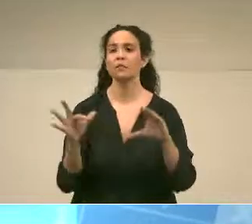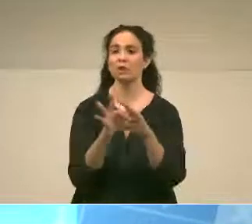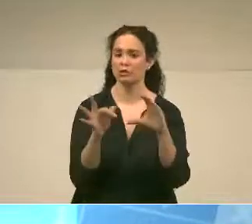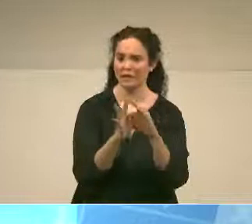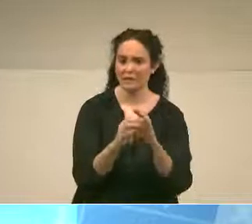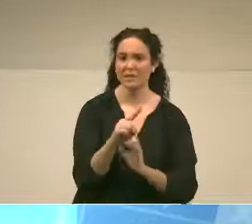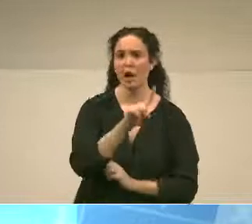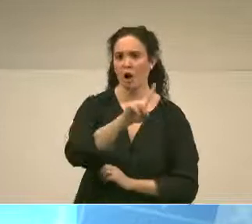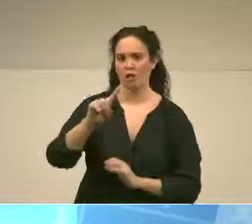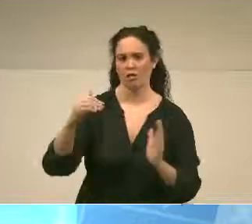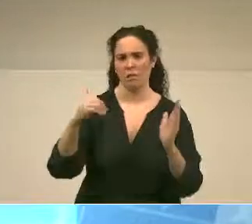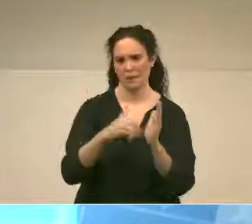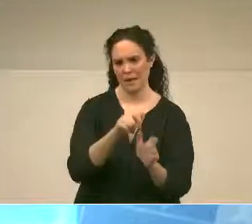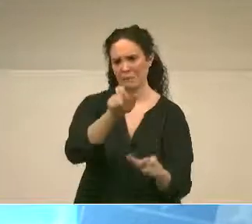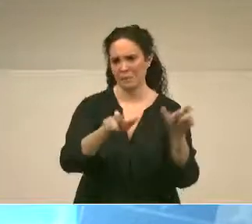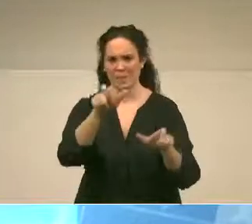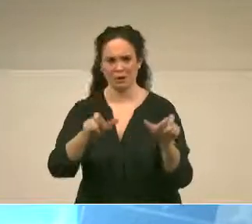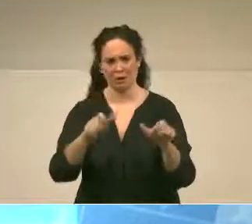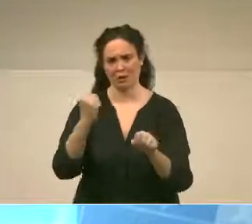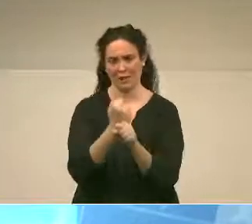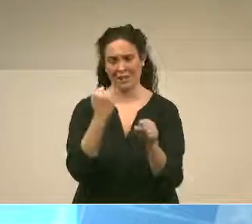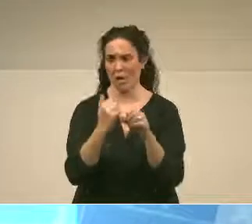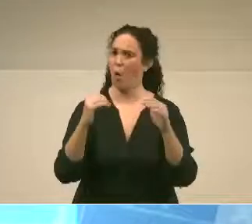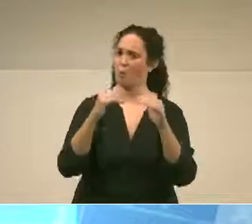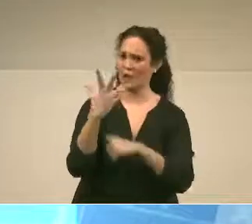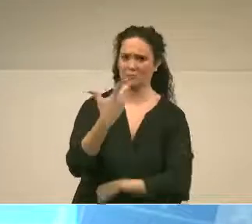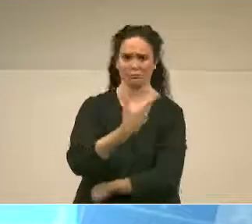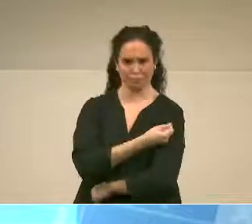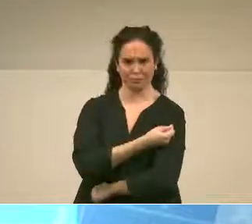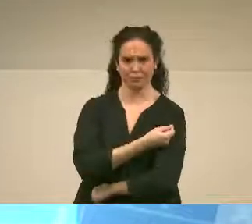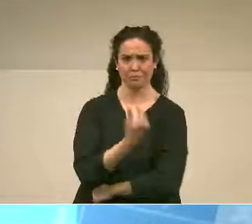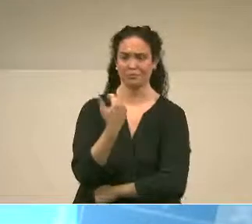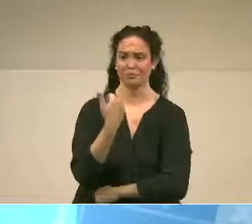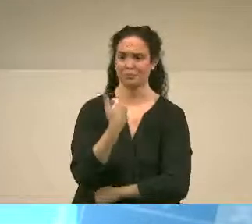11.616 langilek jaso dute lehen dosia eta